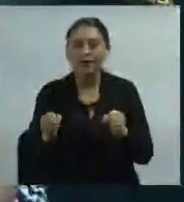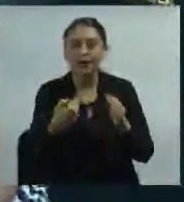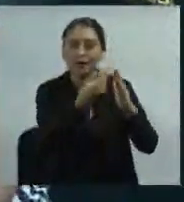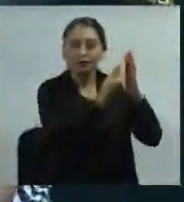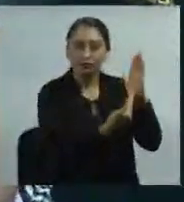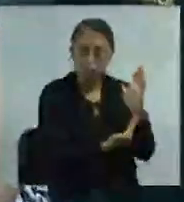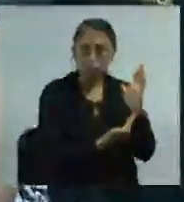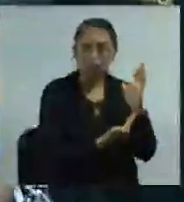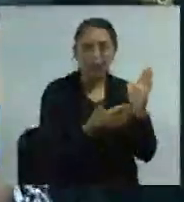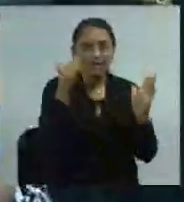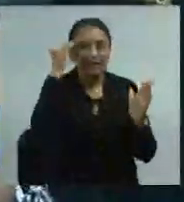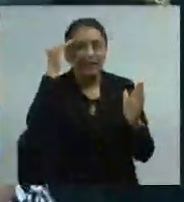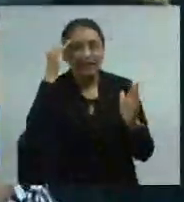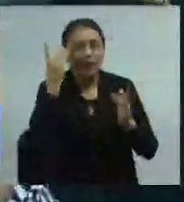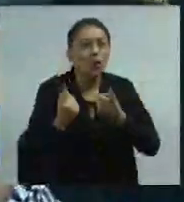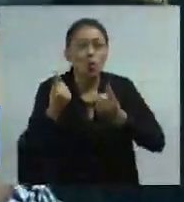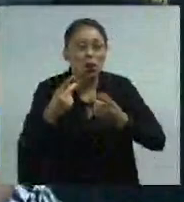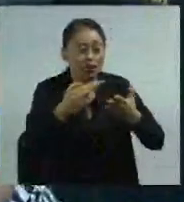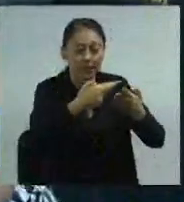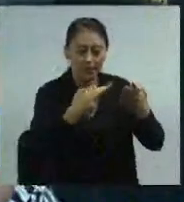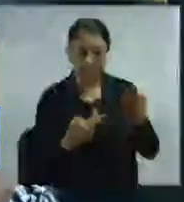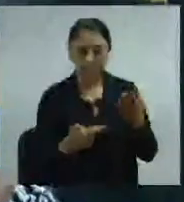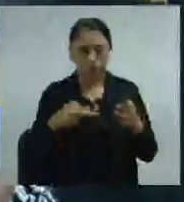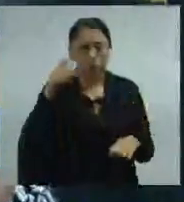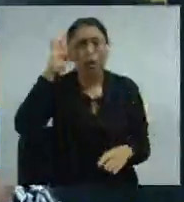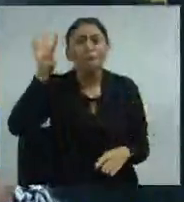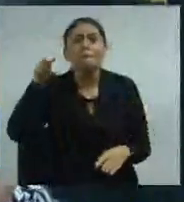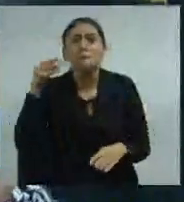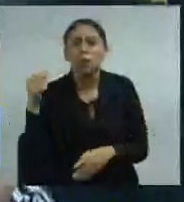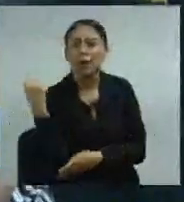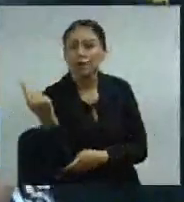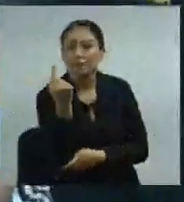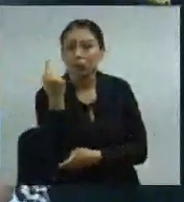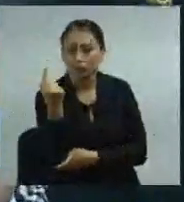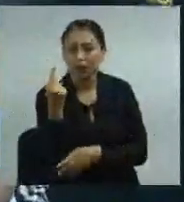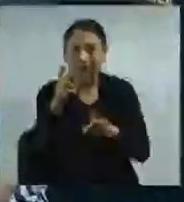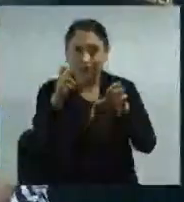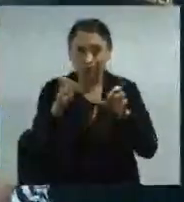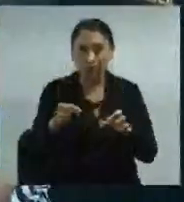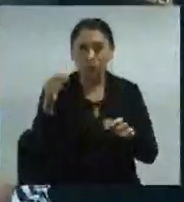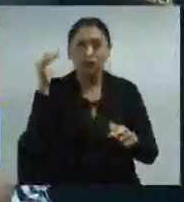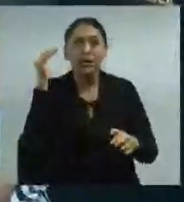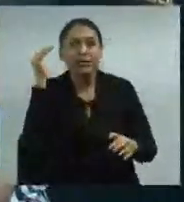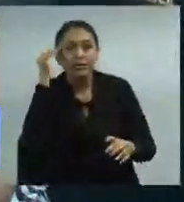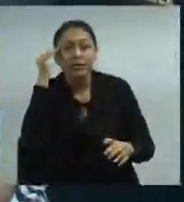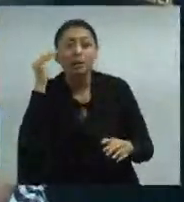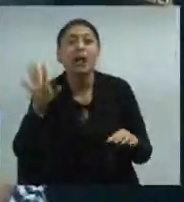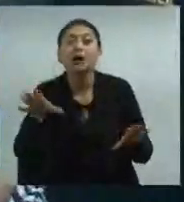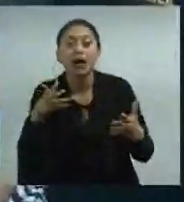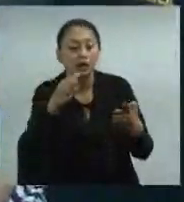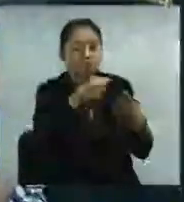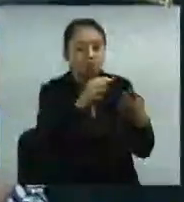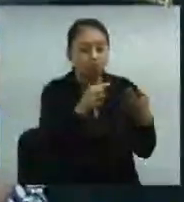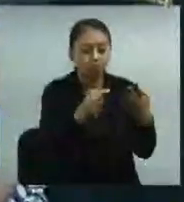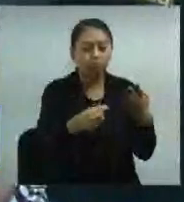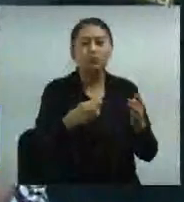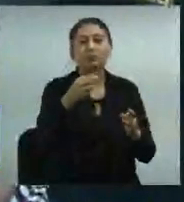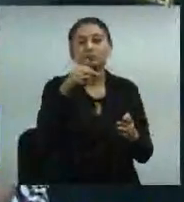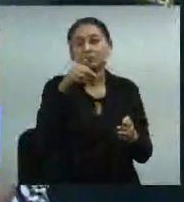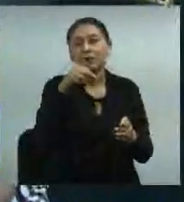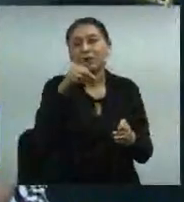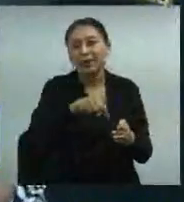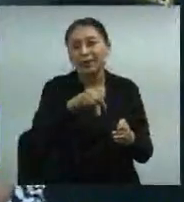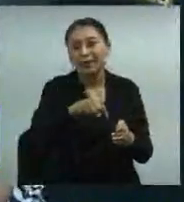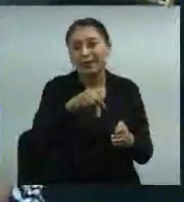gradación. ¿Por qué es tan importante que las personas sepan qué se va a calificar? Porque esto no se va a prestar